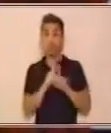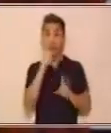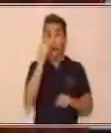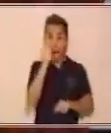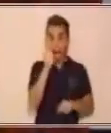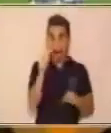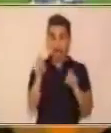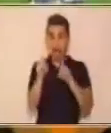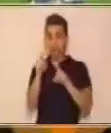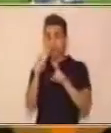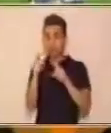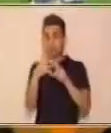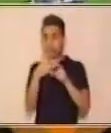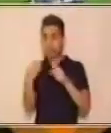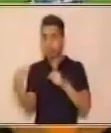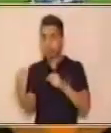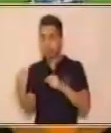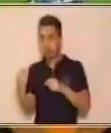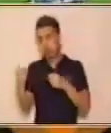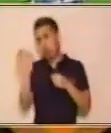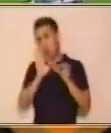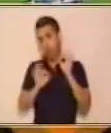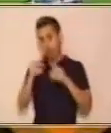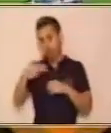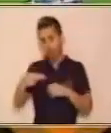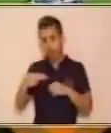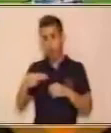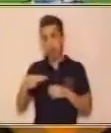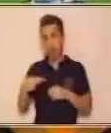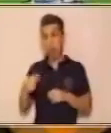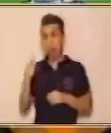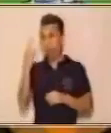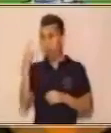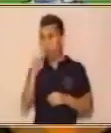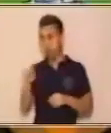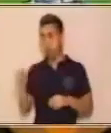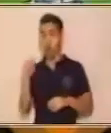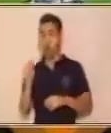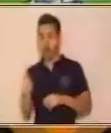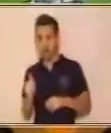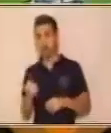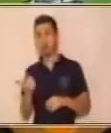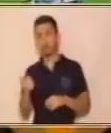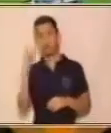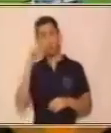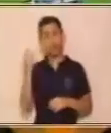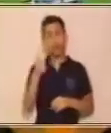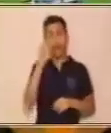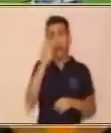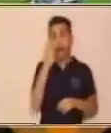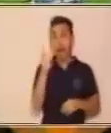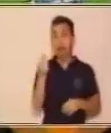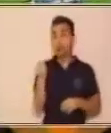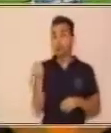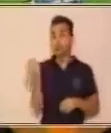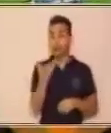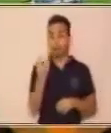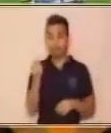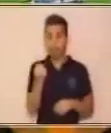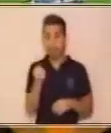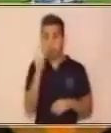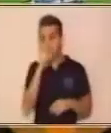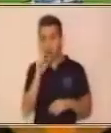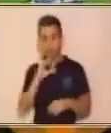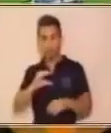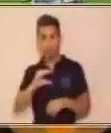Esto, si lo tienes presente, vas a recordar que A tiene como denominador la unidad y que